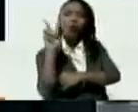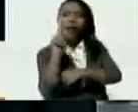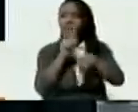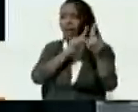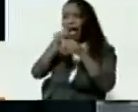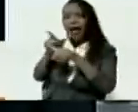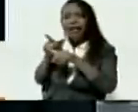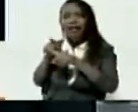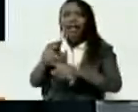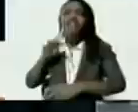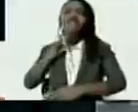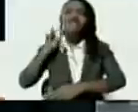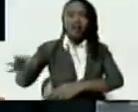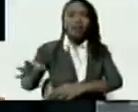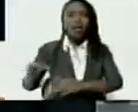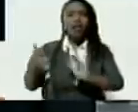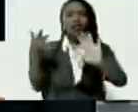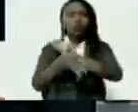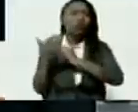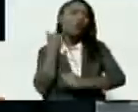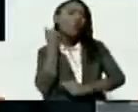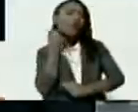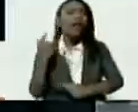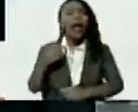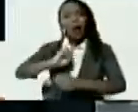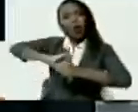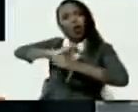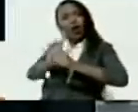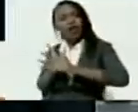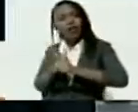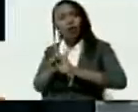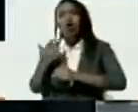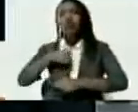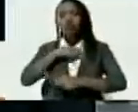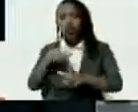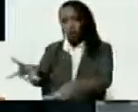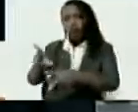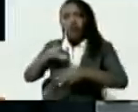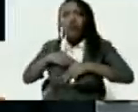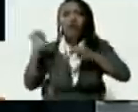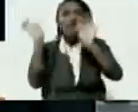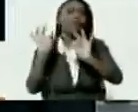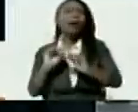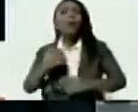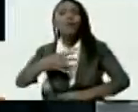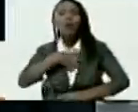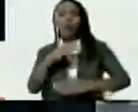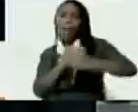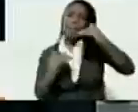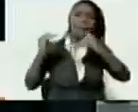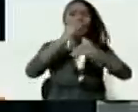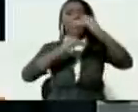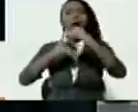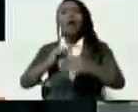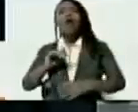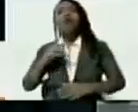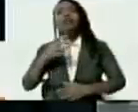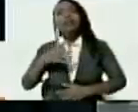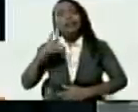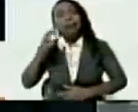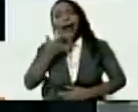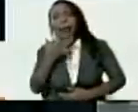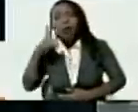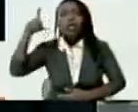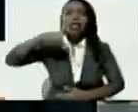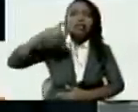esta pandemia del coronavirus. Tenemos que tomar medidas que pudieran escalar, si fuese necesario,